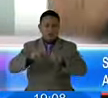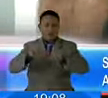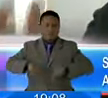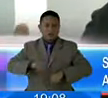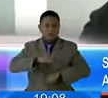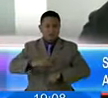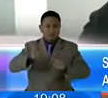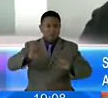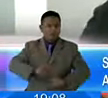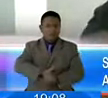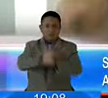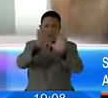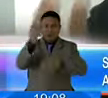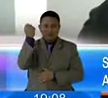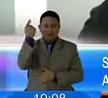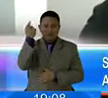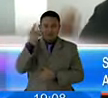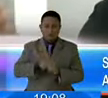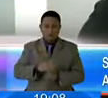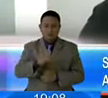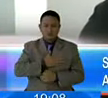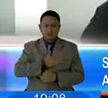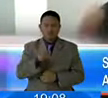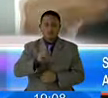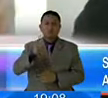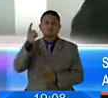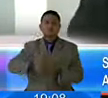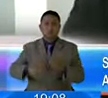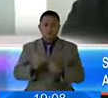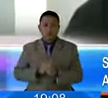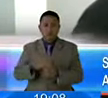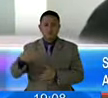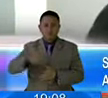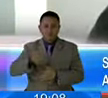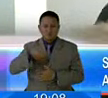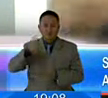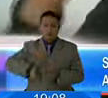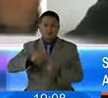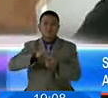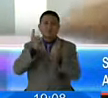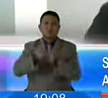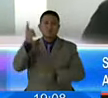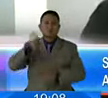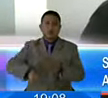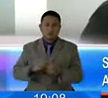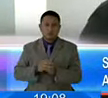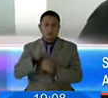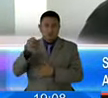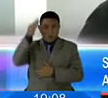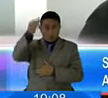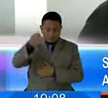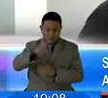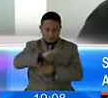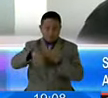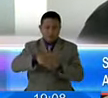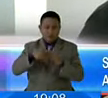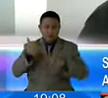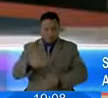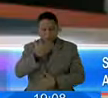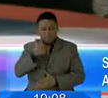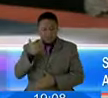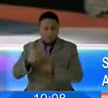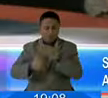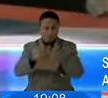las cosas muy claras sobre qué queremos, qué criticamos, qué cambios queremos para que en el futuro realmente las cosas puedan ir mucho